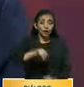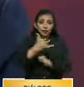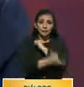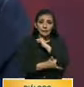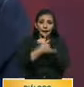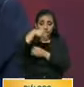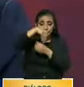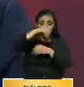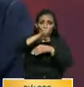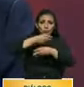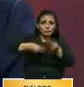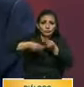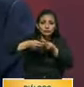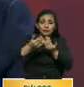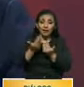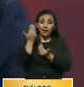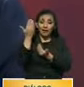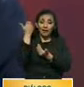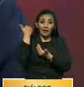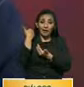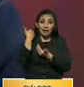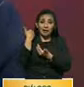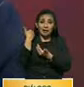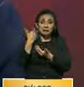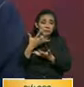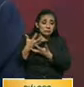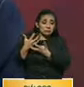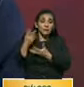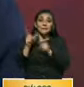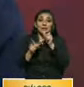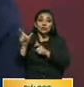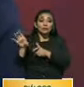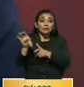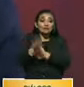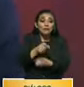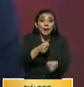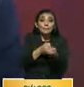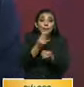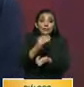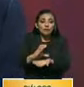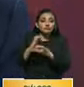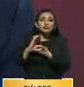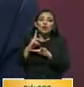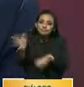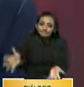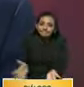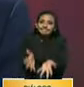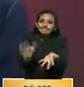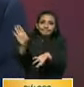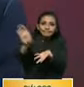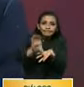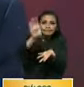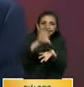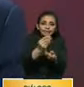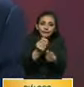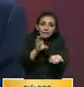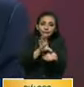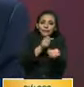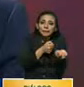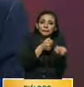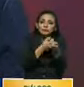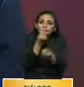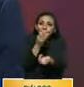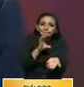nacional que se ahuyentó en estos últimos 10 años. Es fundamental, ecuatorianos, llevarnos de un